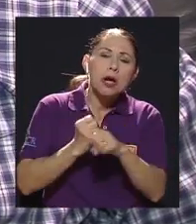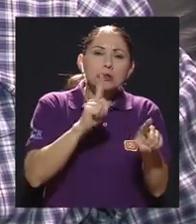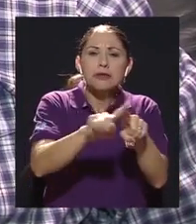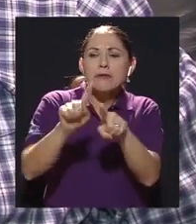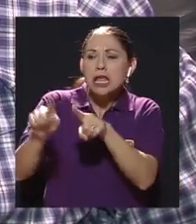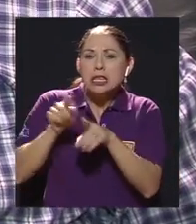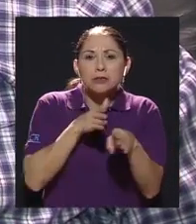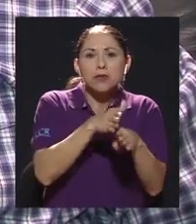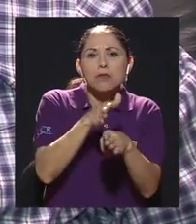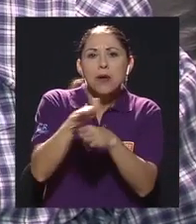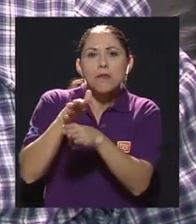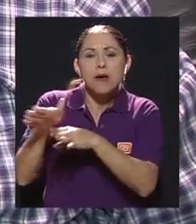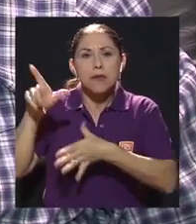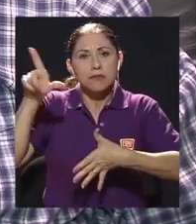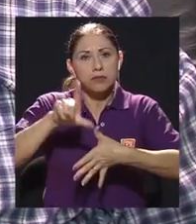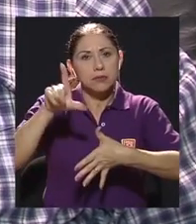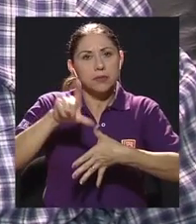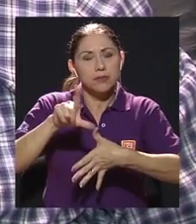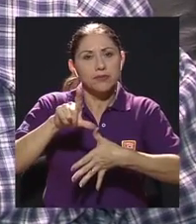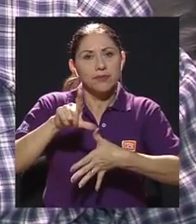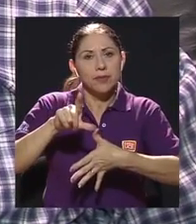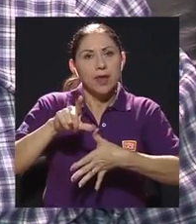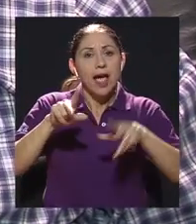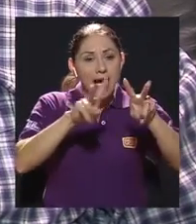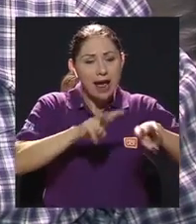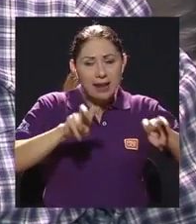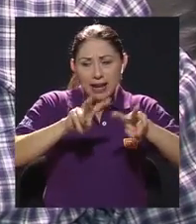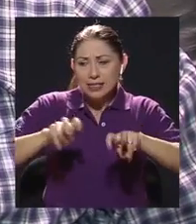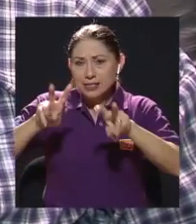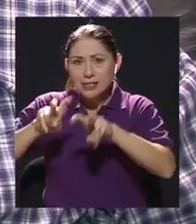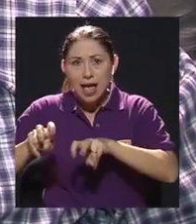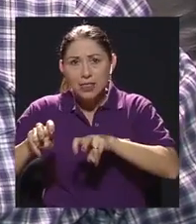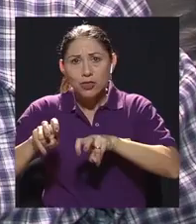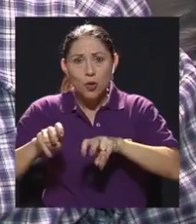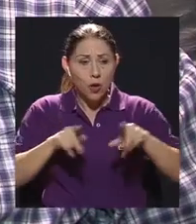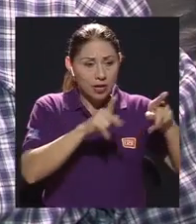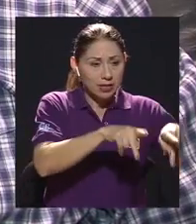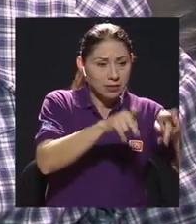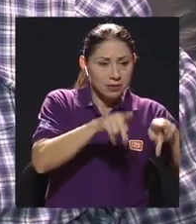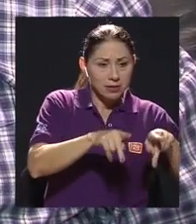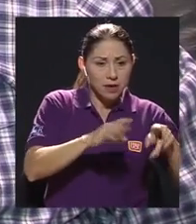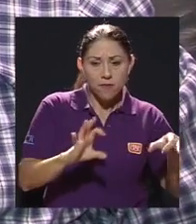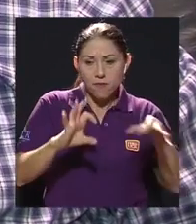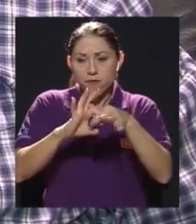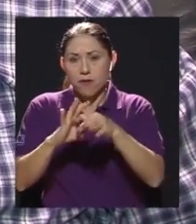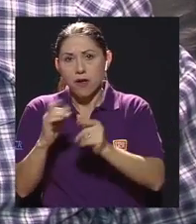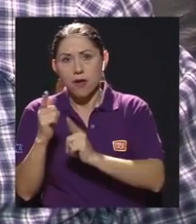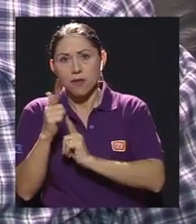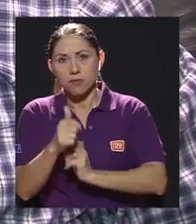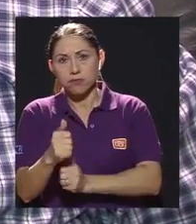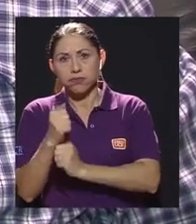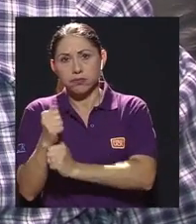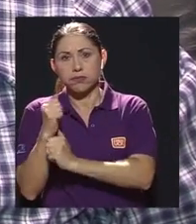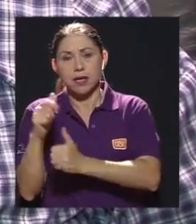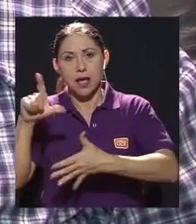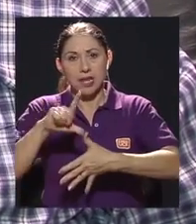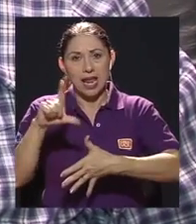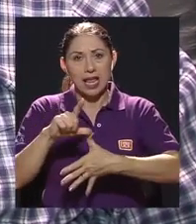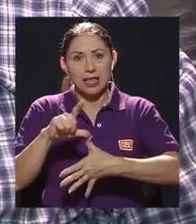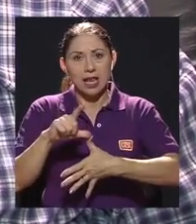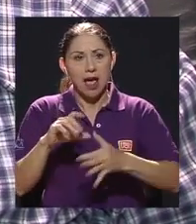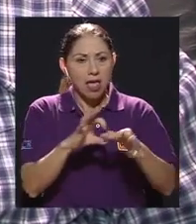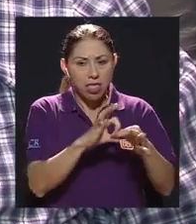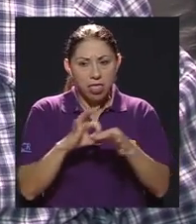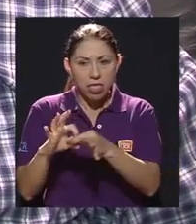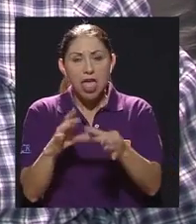toda América Latina, analizando las relaciones civiles y militares en América Latina. Entonces yo me incorporé